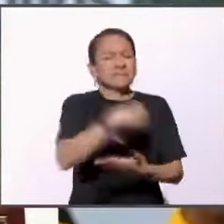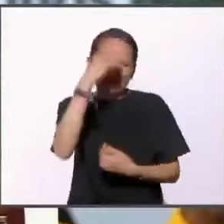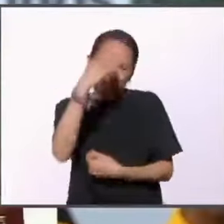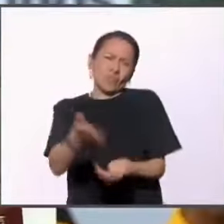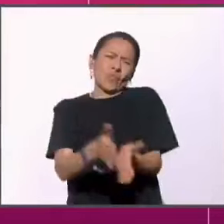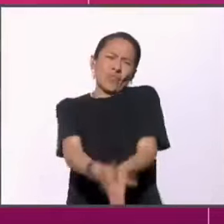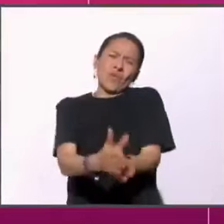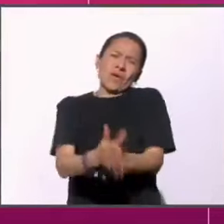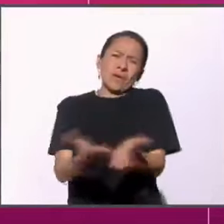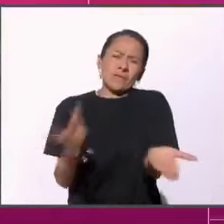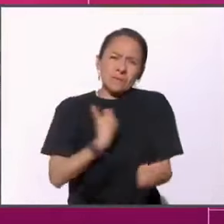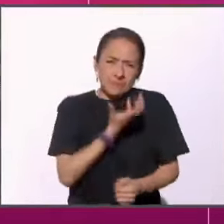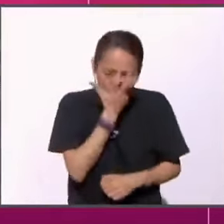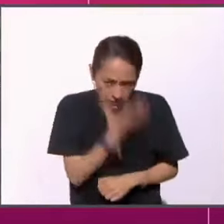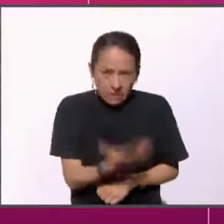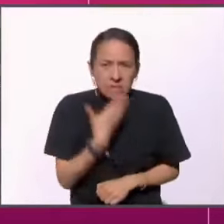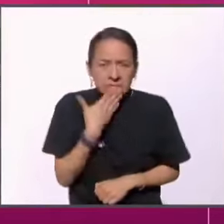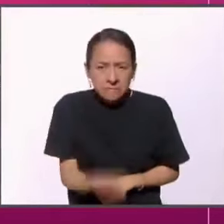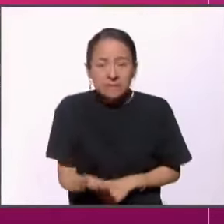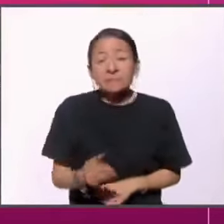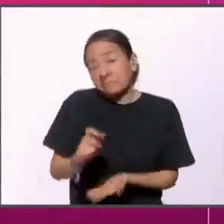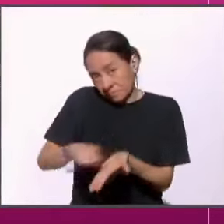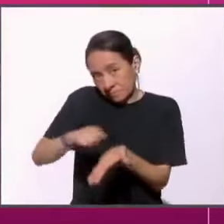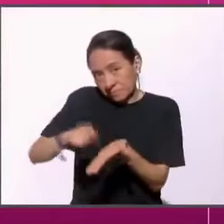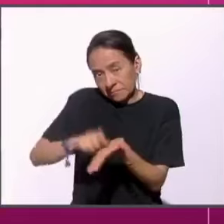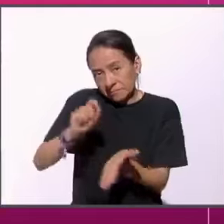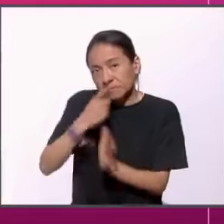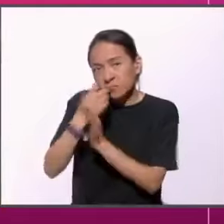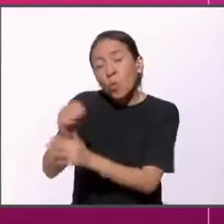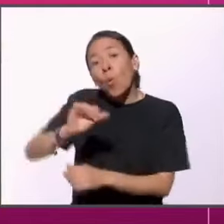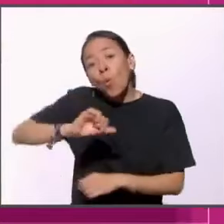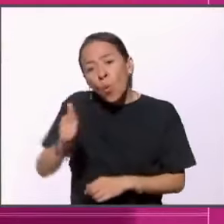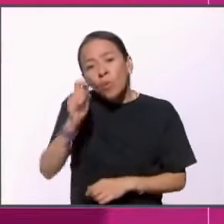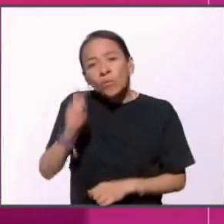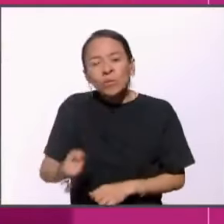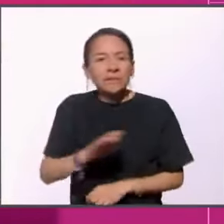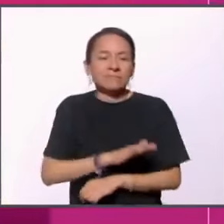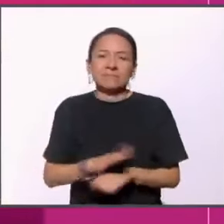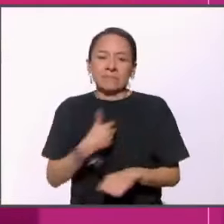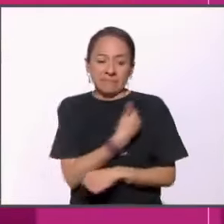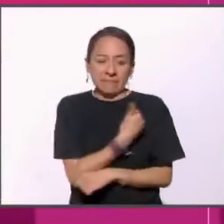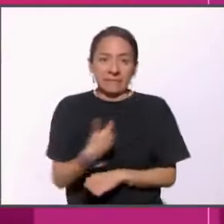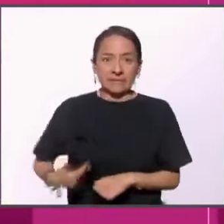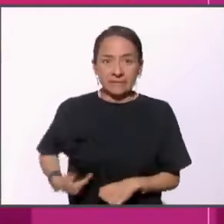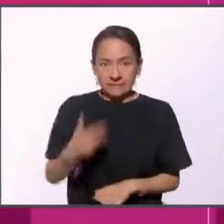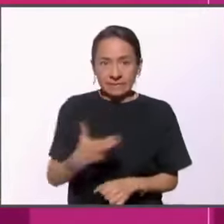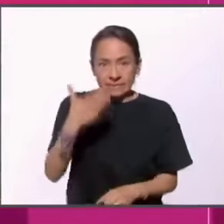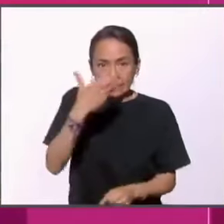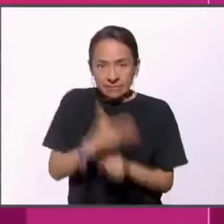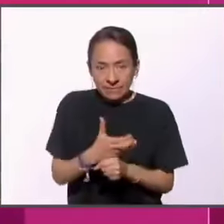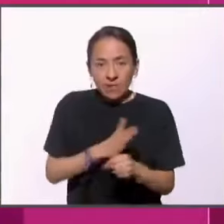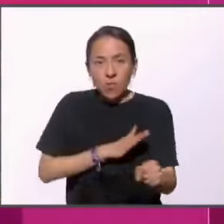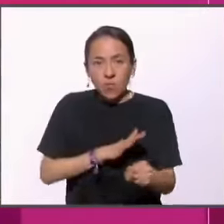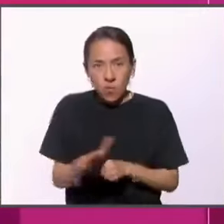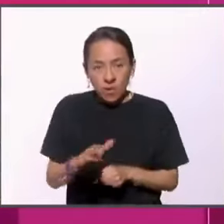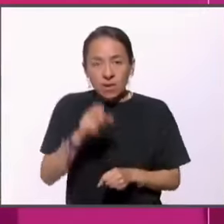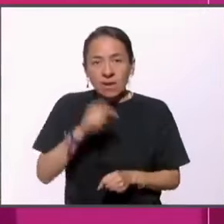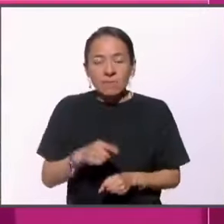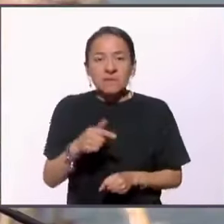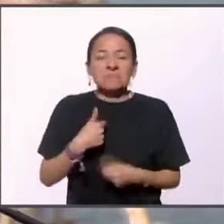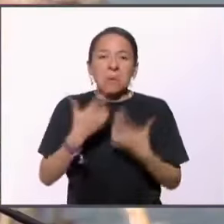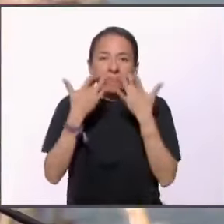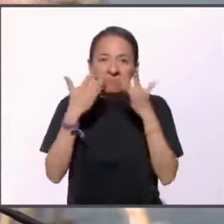serios. Otro episodio revelador es la renuncia a la carrera por la presidencia de la República que pasó por su cabeza después de